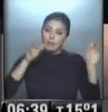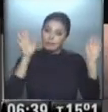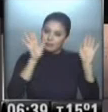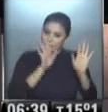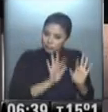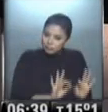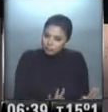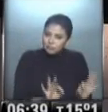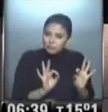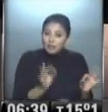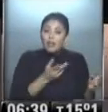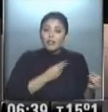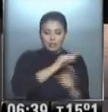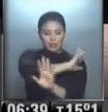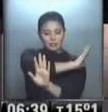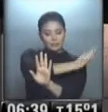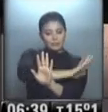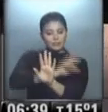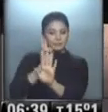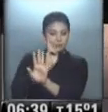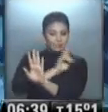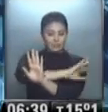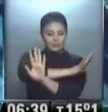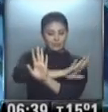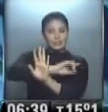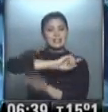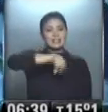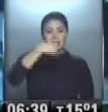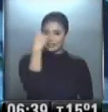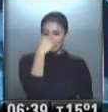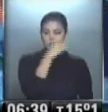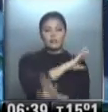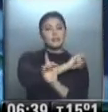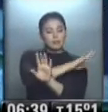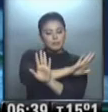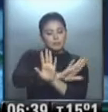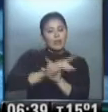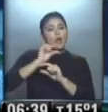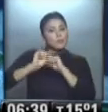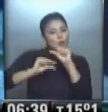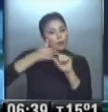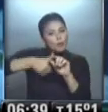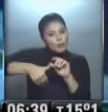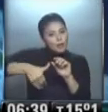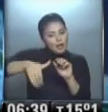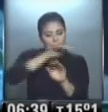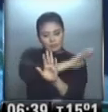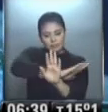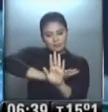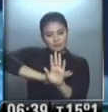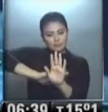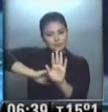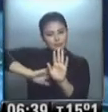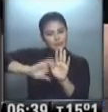organizado. Este sí que está bien, bien compacto sobre el Océano Pacífico, que va a ir entrando lenta, gradualmente, sobre la